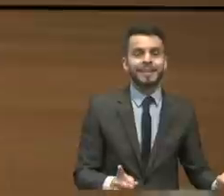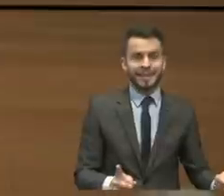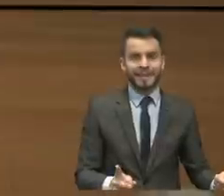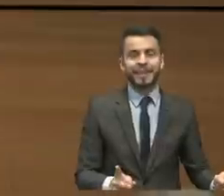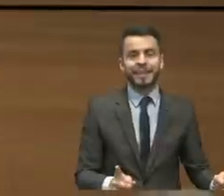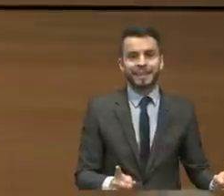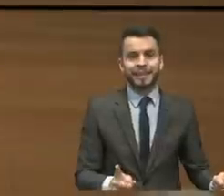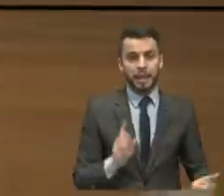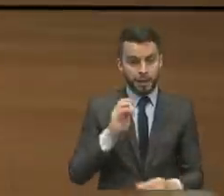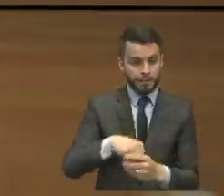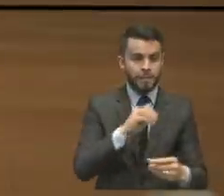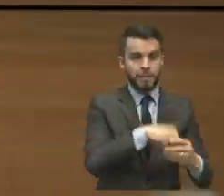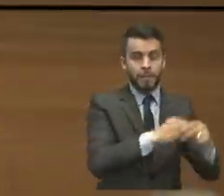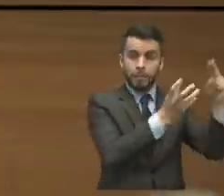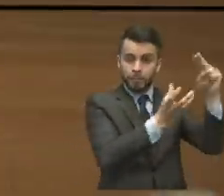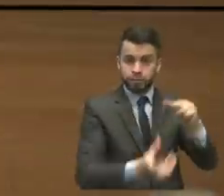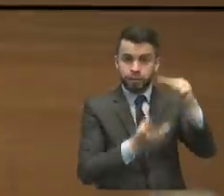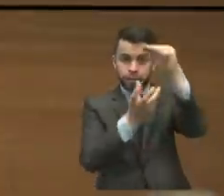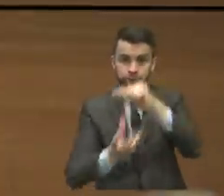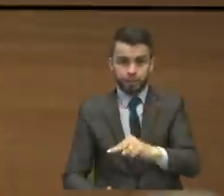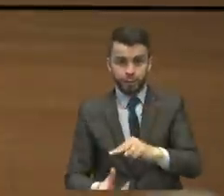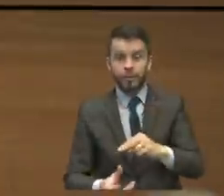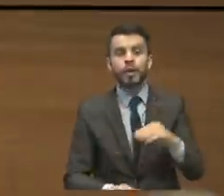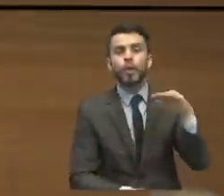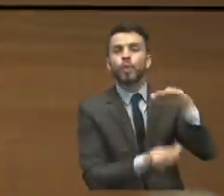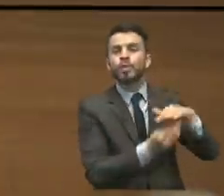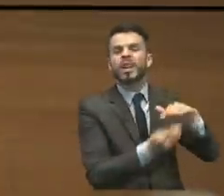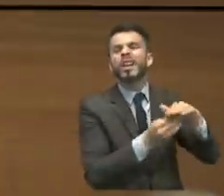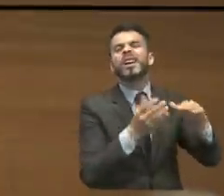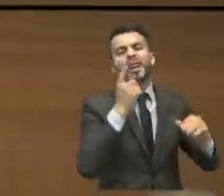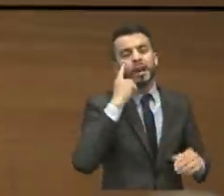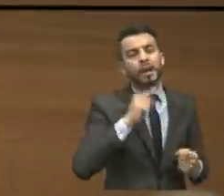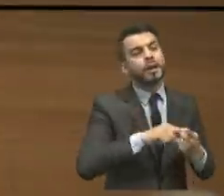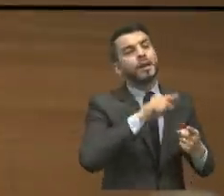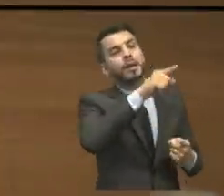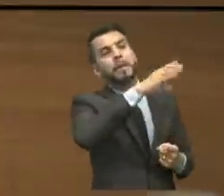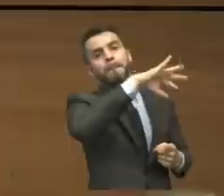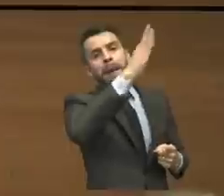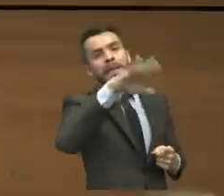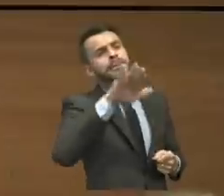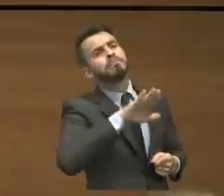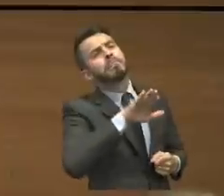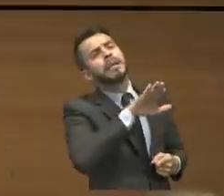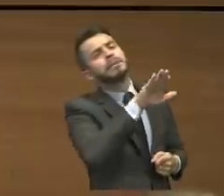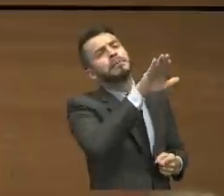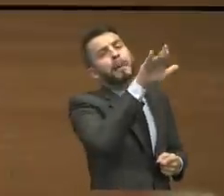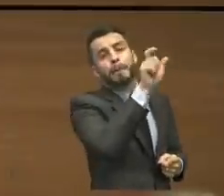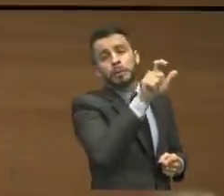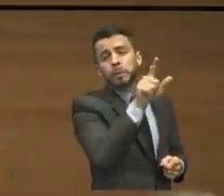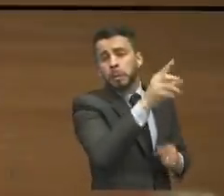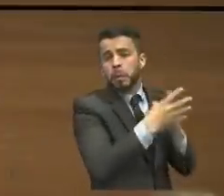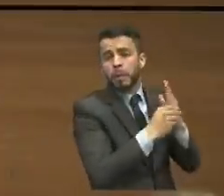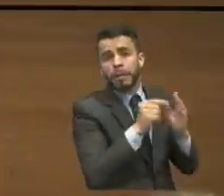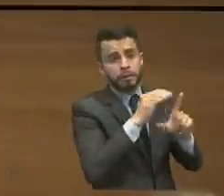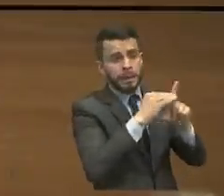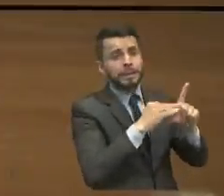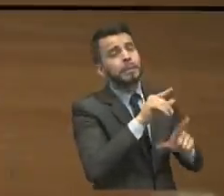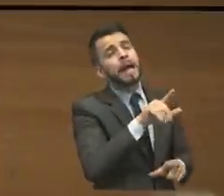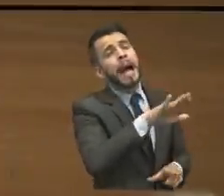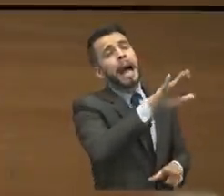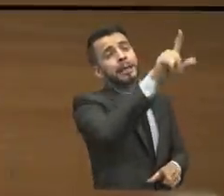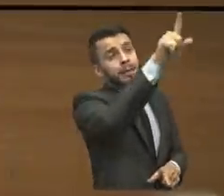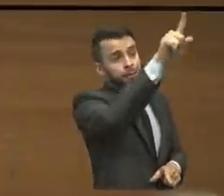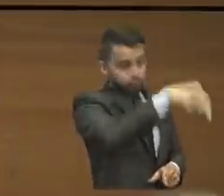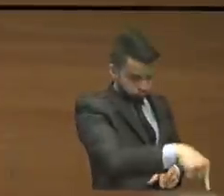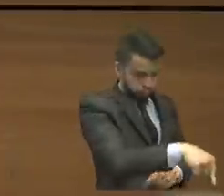Entonces incorpora 2 cables aéreos. Uno en Usaquén, para que la gente de la zona parte alta popular de Usaquén baje a conectarse con el corredor